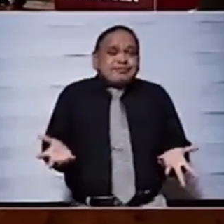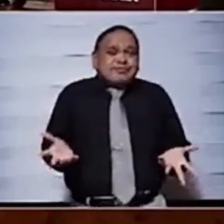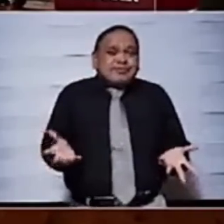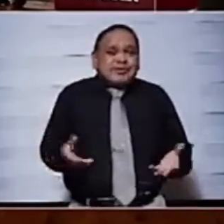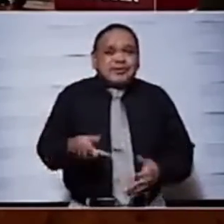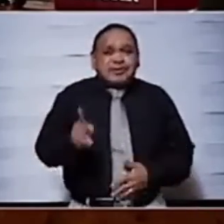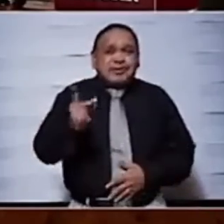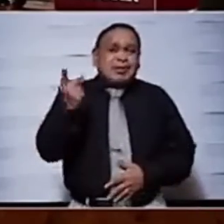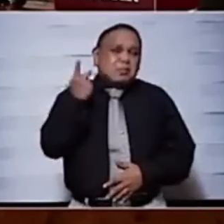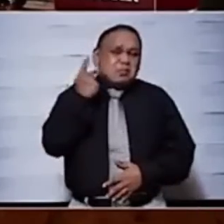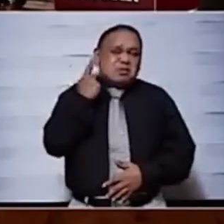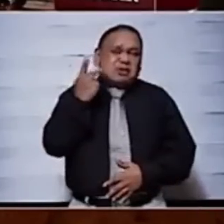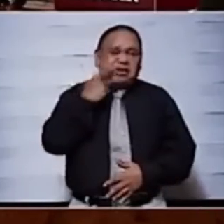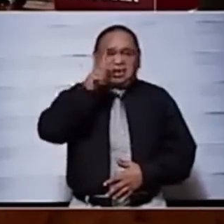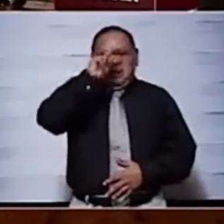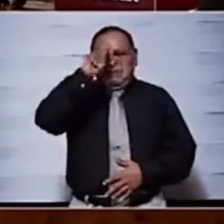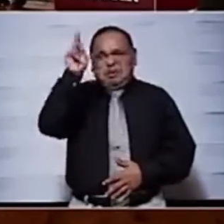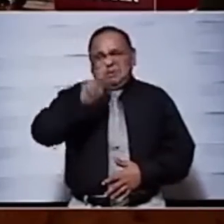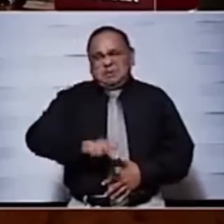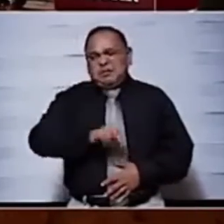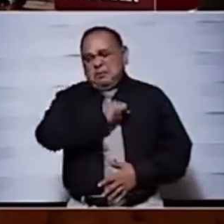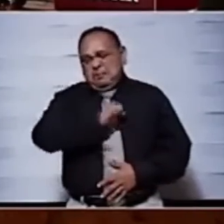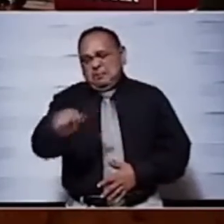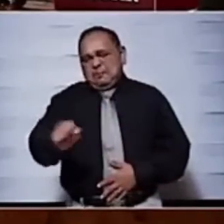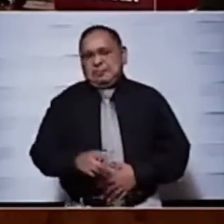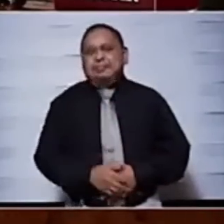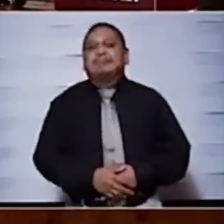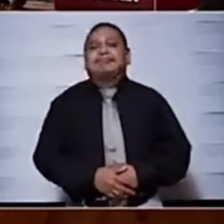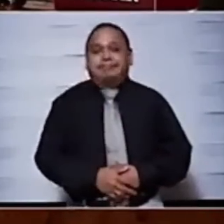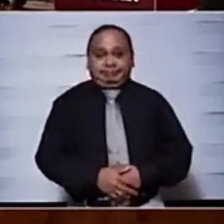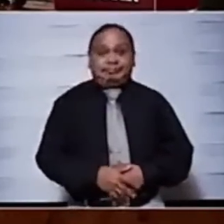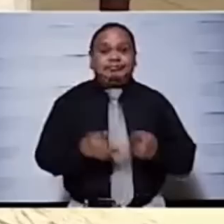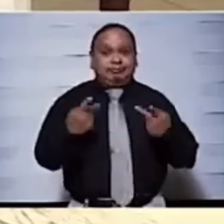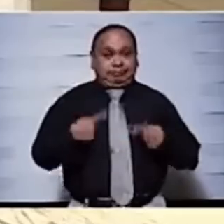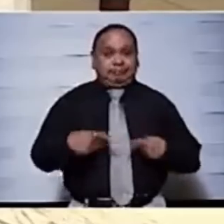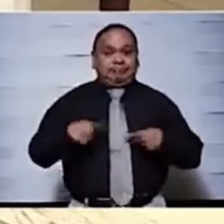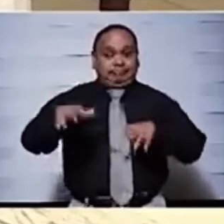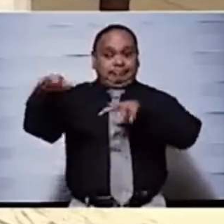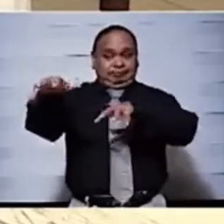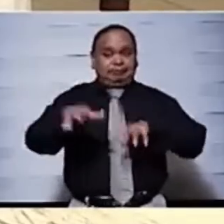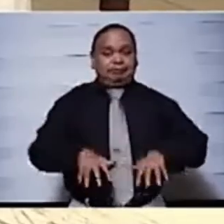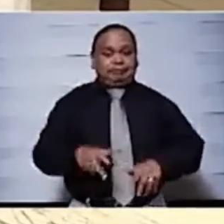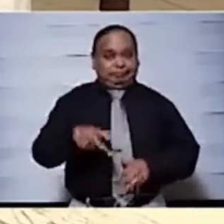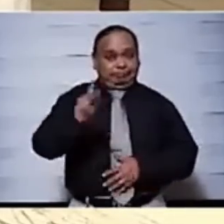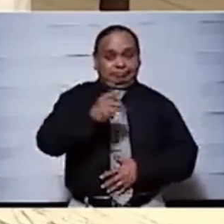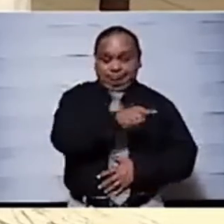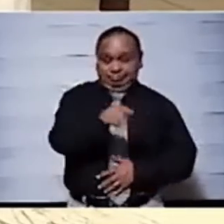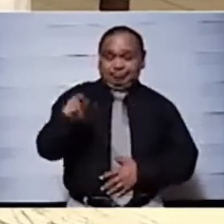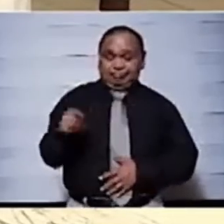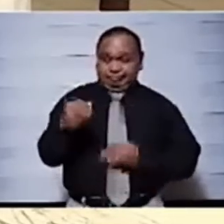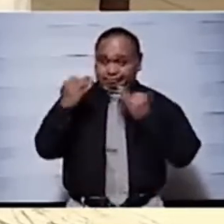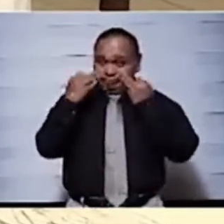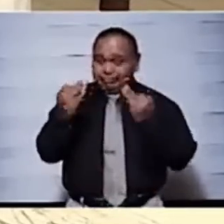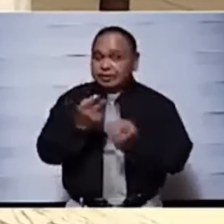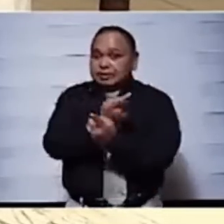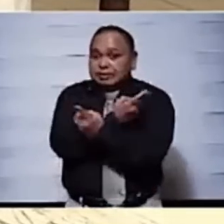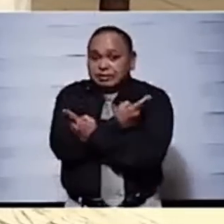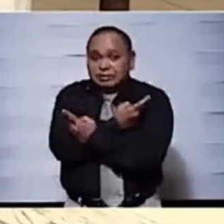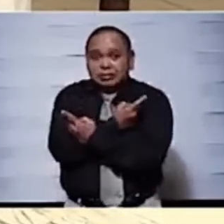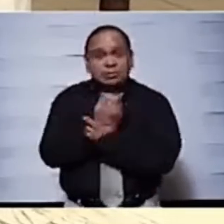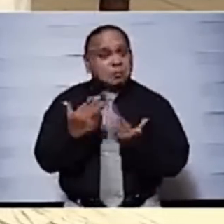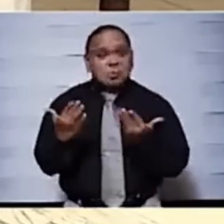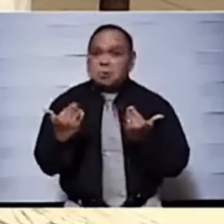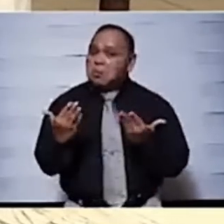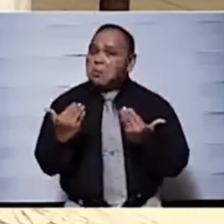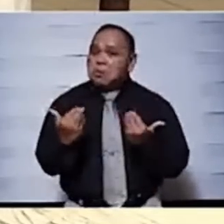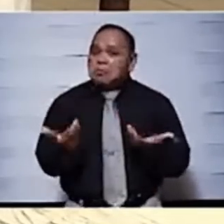degradación de la política, y yo creo que, pues, ¿cuál moral pública? ¿Cuál devolverle la ética a la política? Esto es